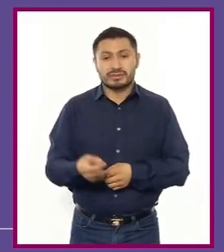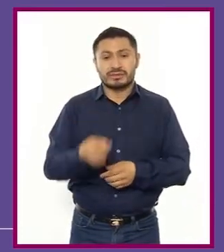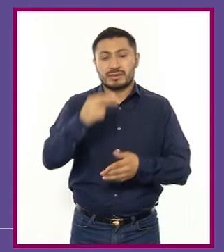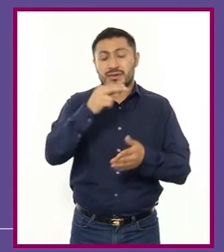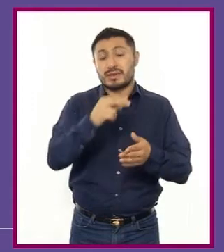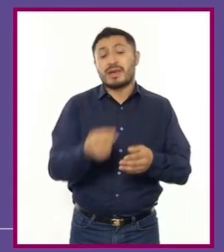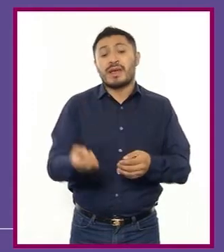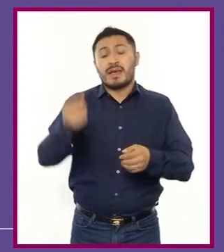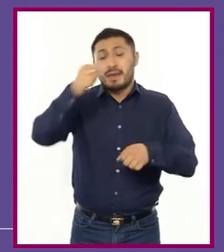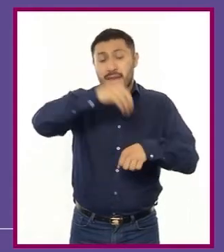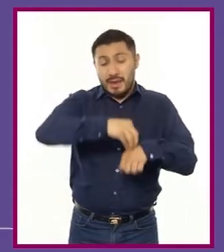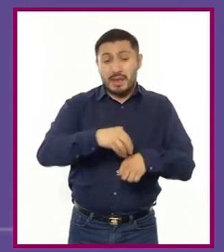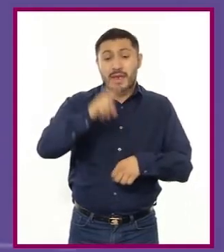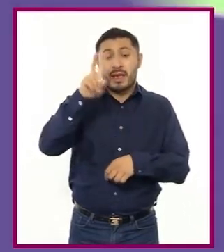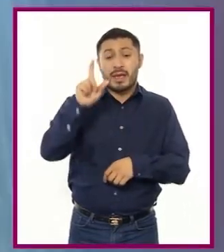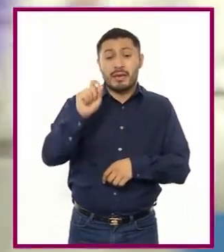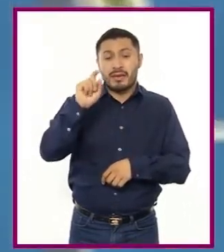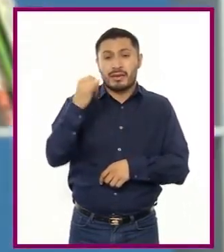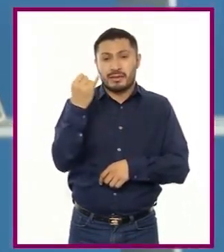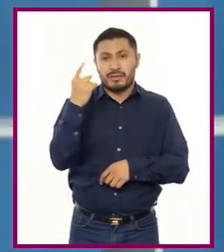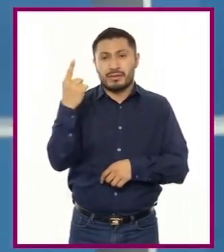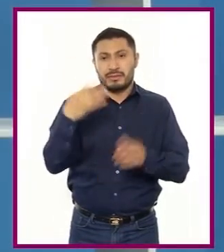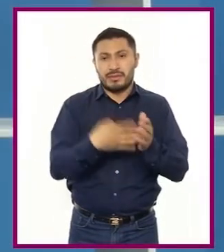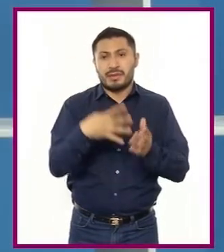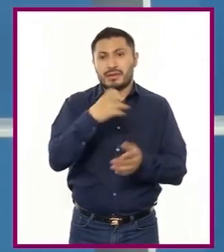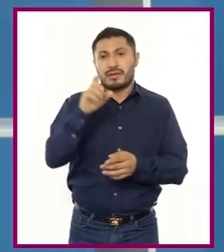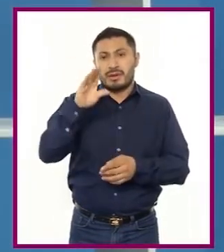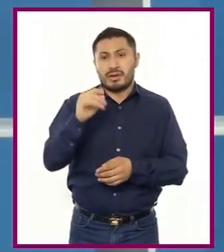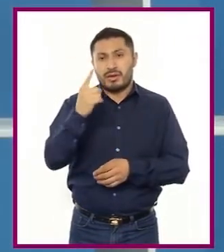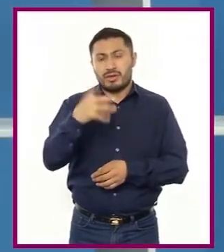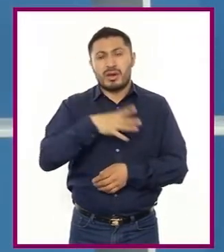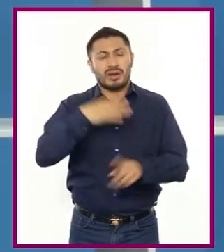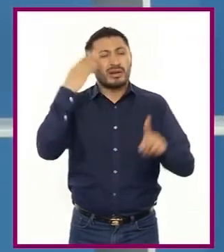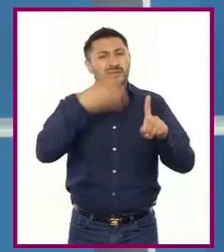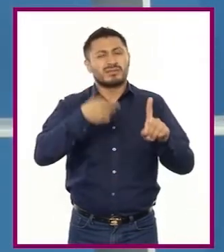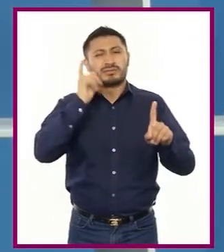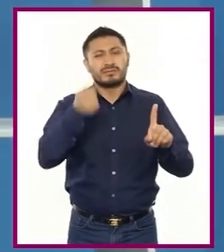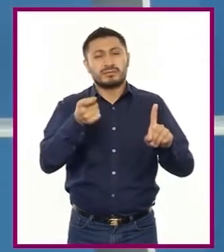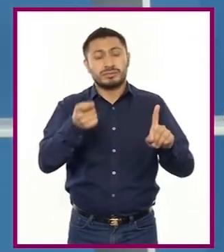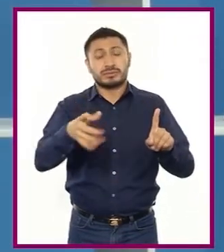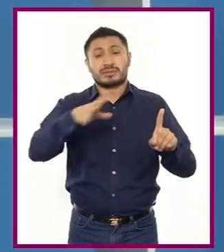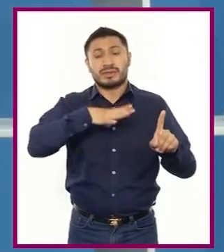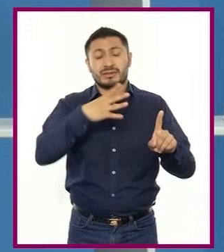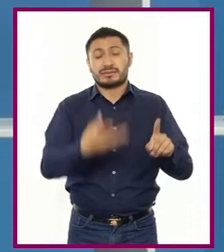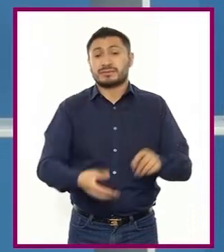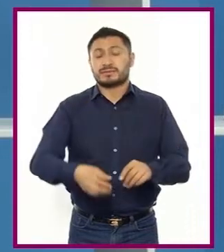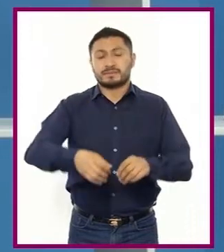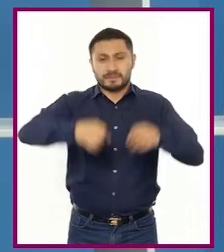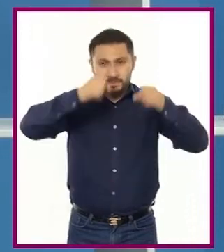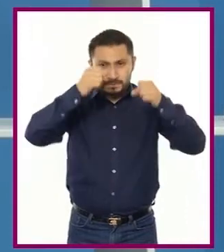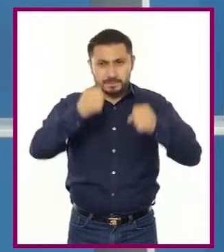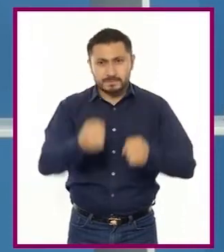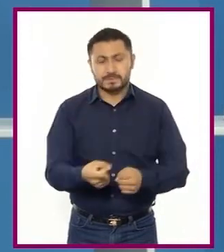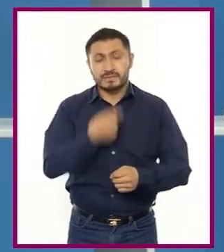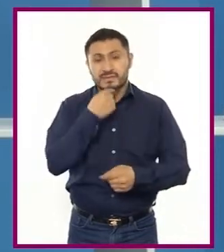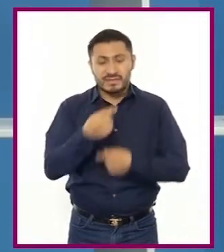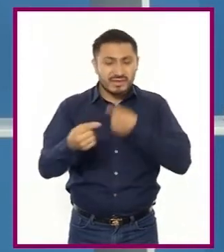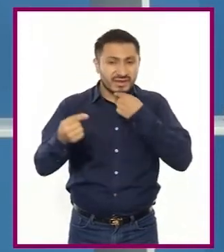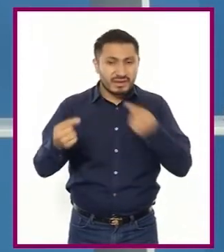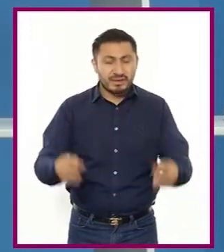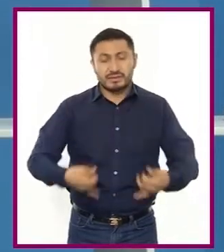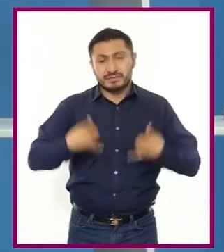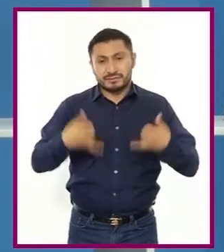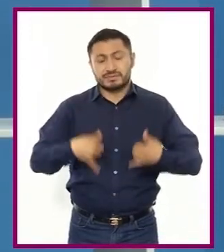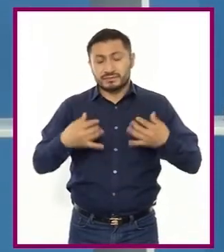de 1991. Tiene por objetivo garantizar la restitución inmediata de las niñas, niños